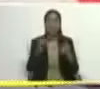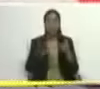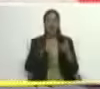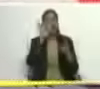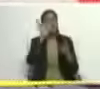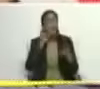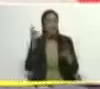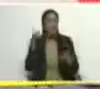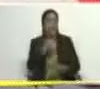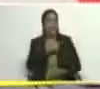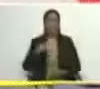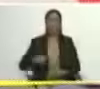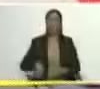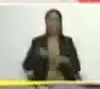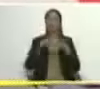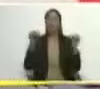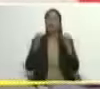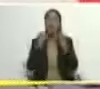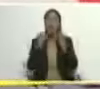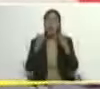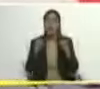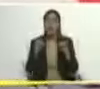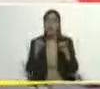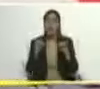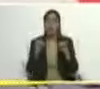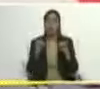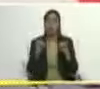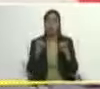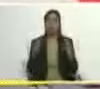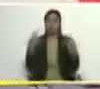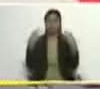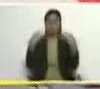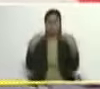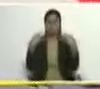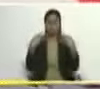en chino, en todos los idiomas. Telesur.